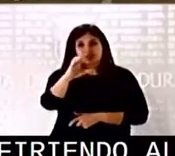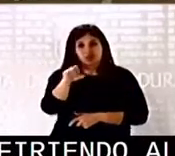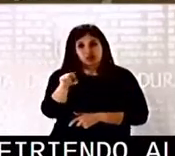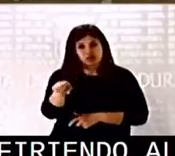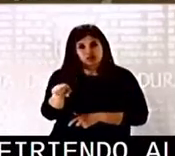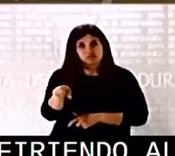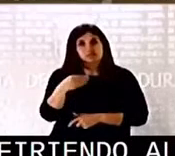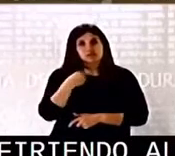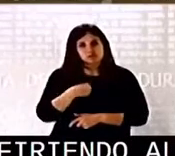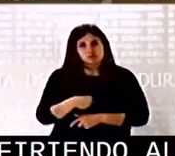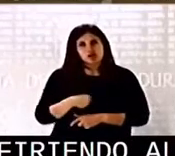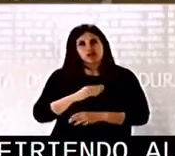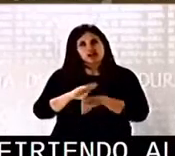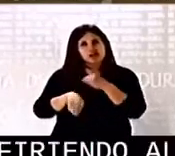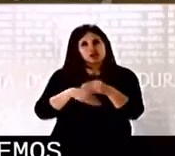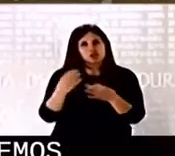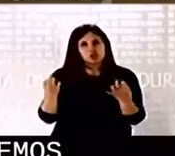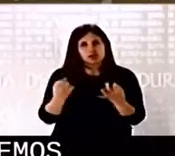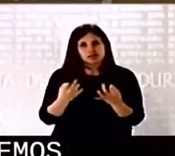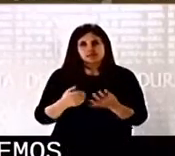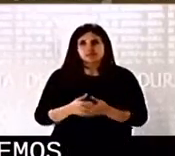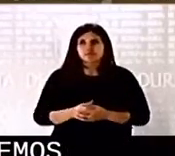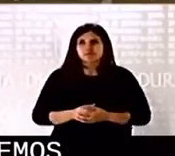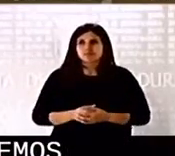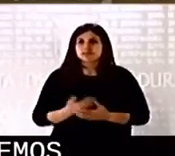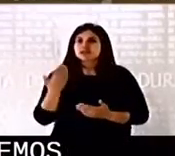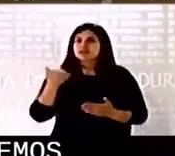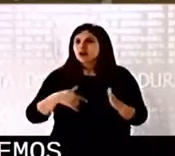y es que hemos eliminado